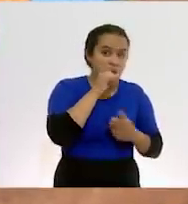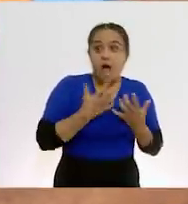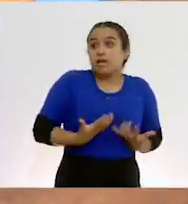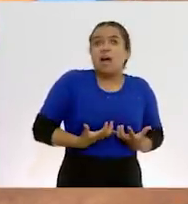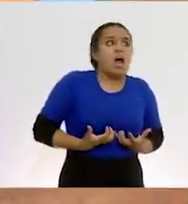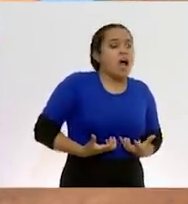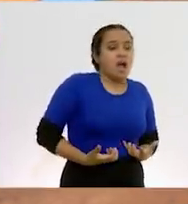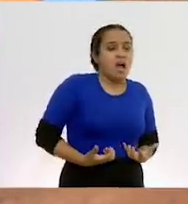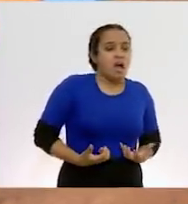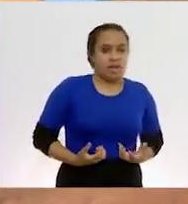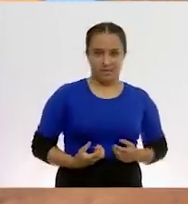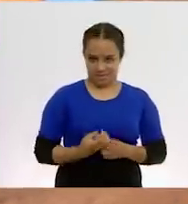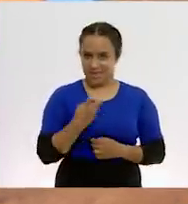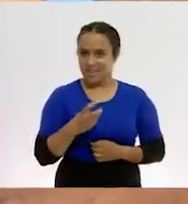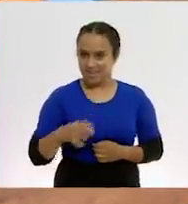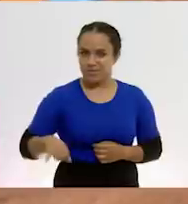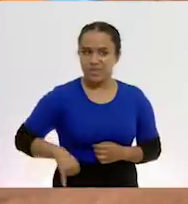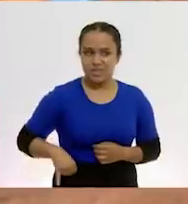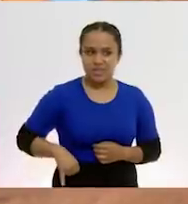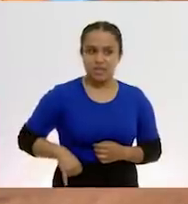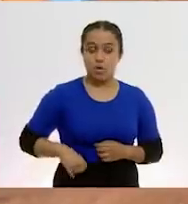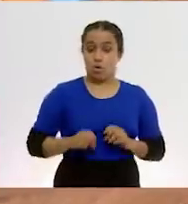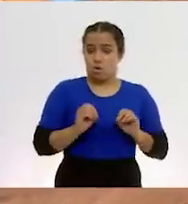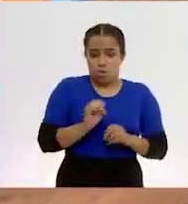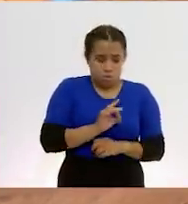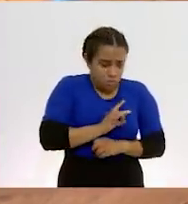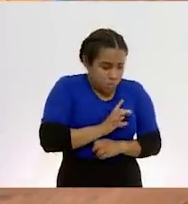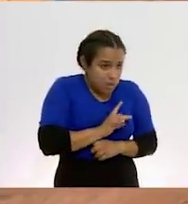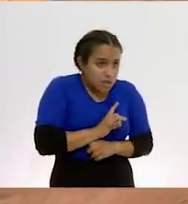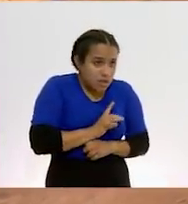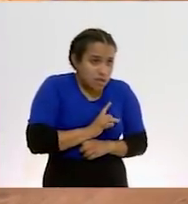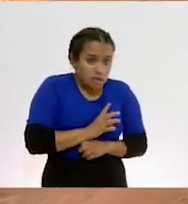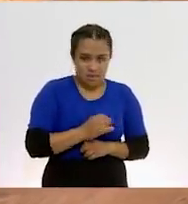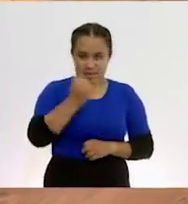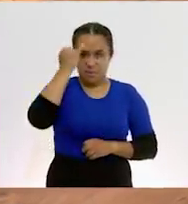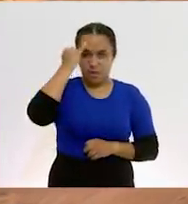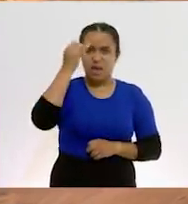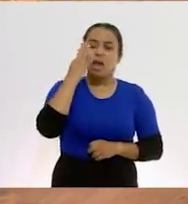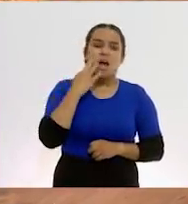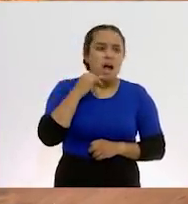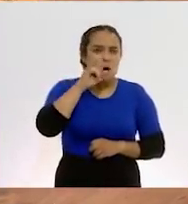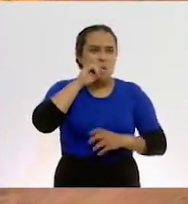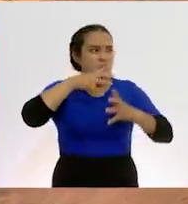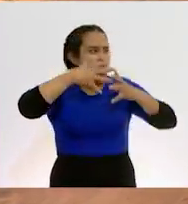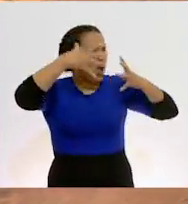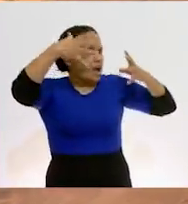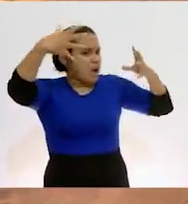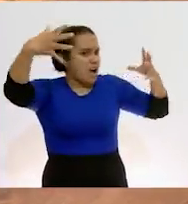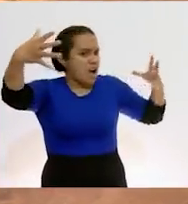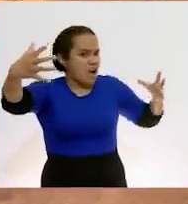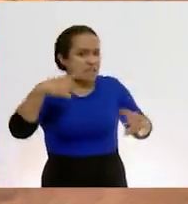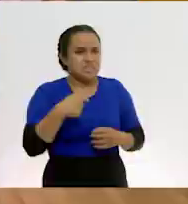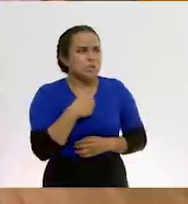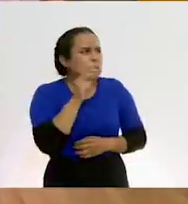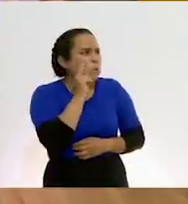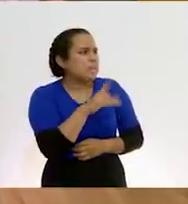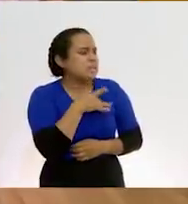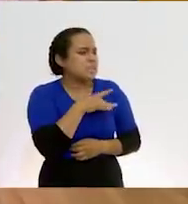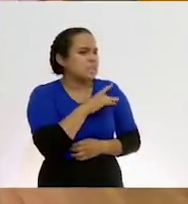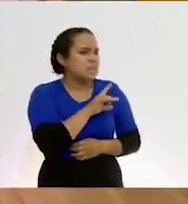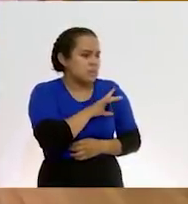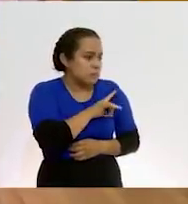asustado. Eso sería interesante. O con miedo. Oh, imagínate un jaguar así grandote con mucho miedo.